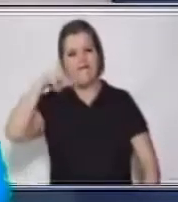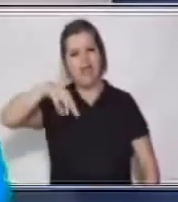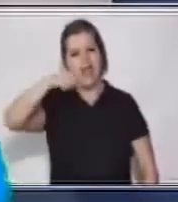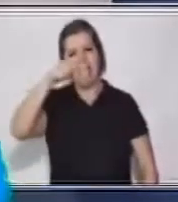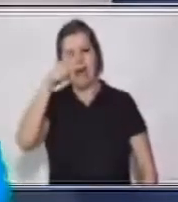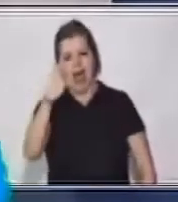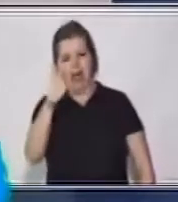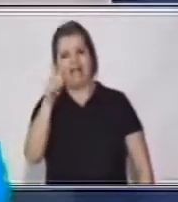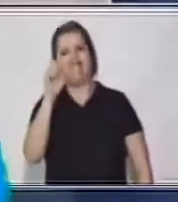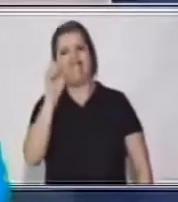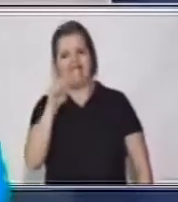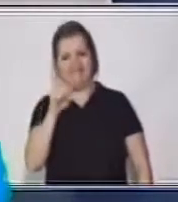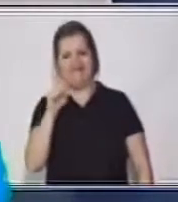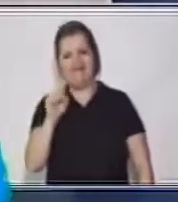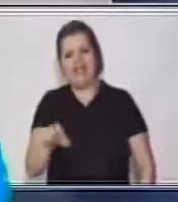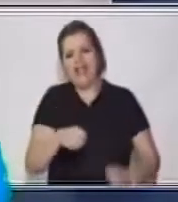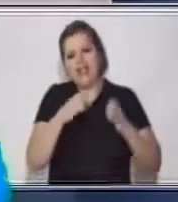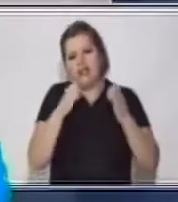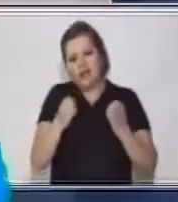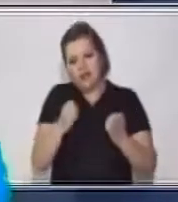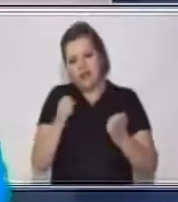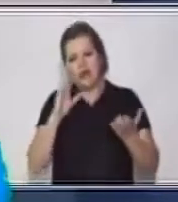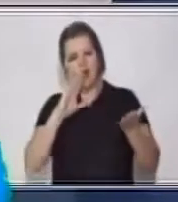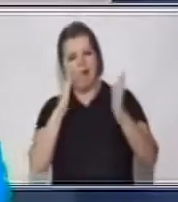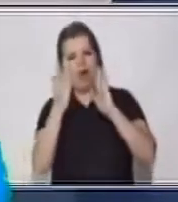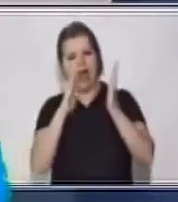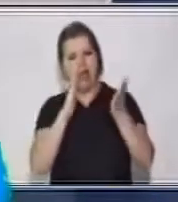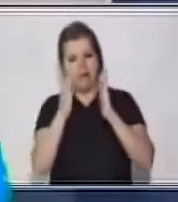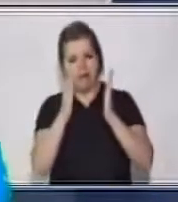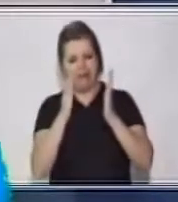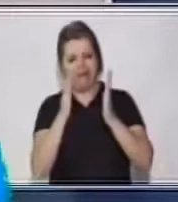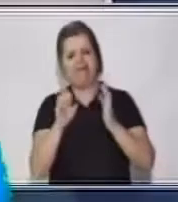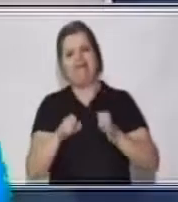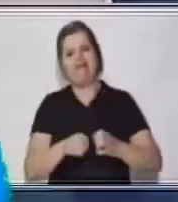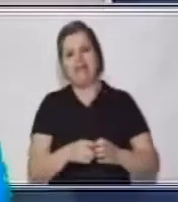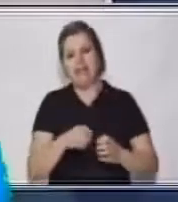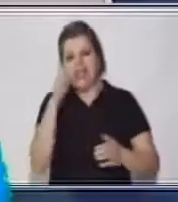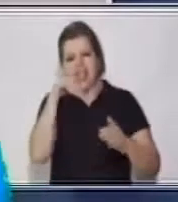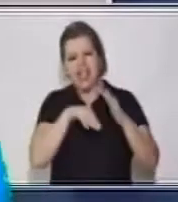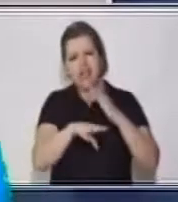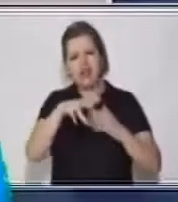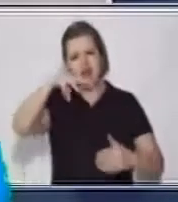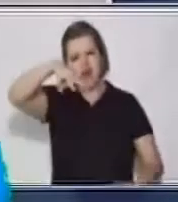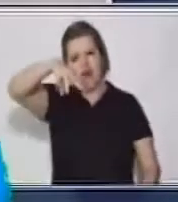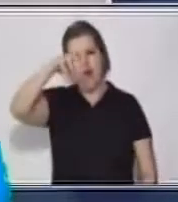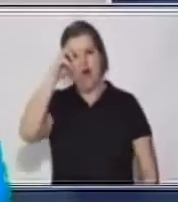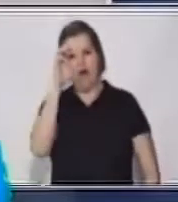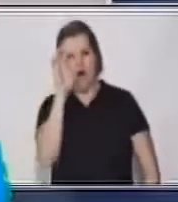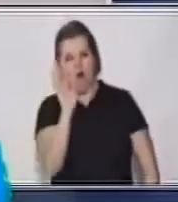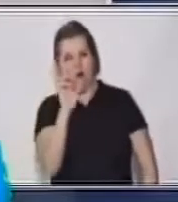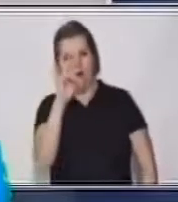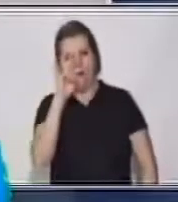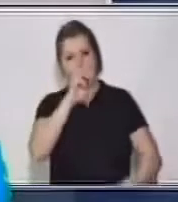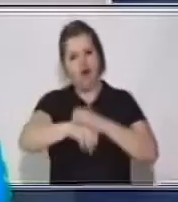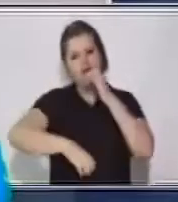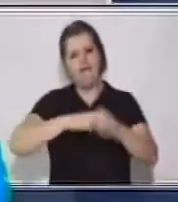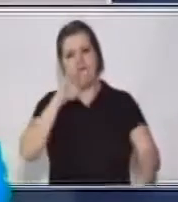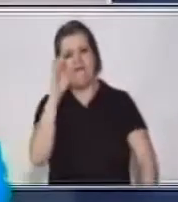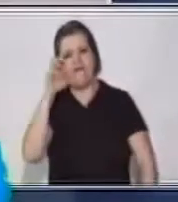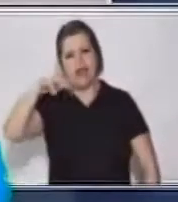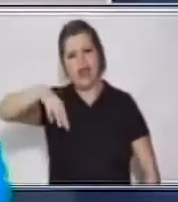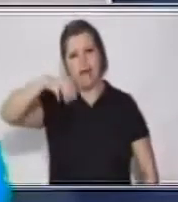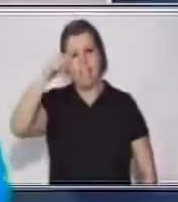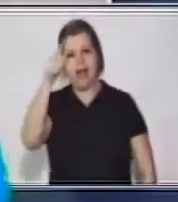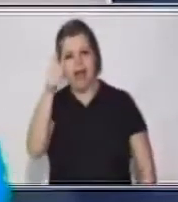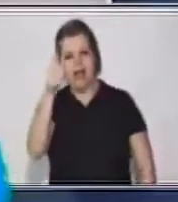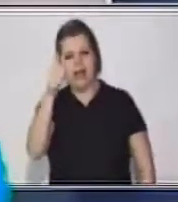fonemas, ¿sí? Entonces podemos hacer esa comparación nosotros. Dentro de los morfemas, cuando nosotros unimos morfemas, vamos a